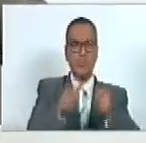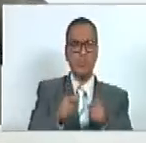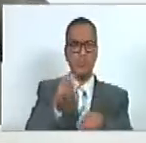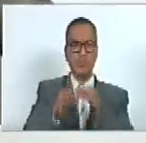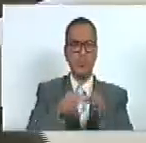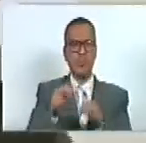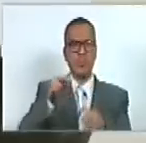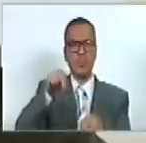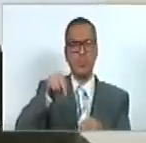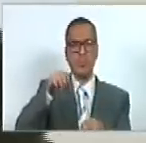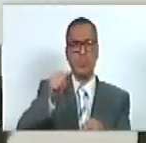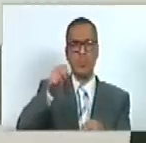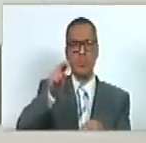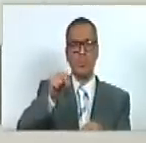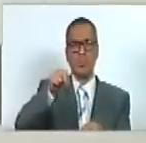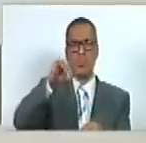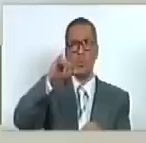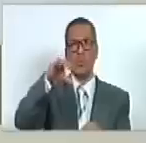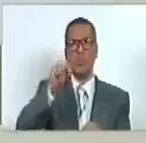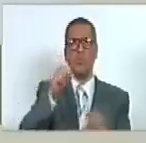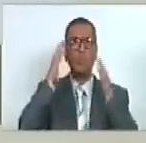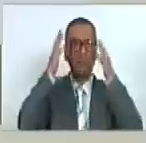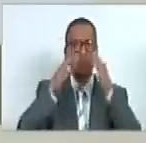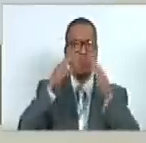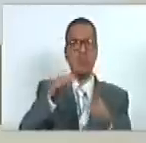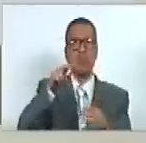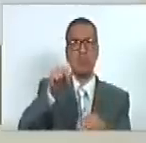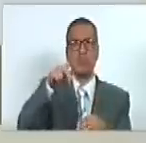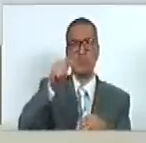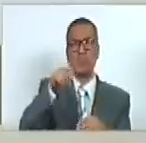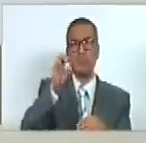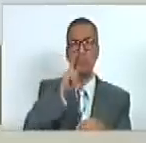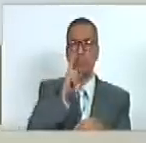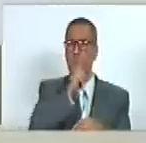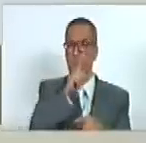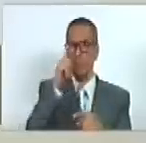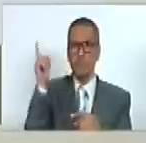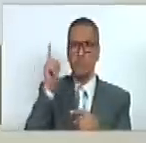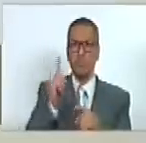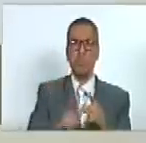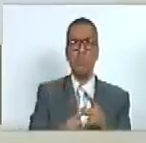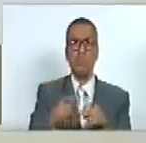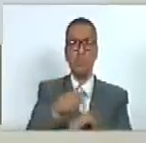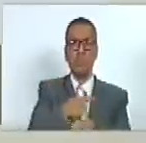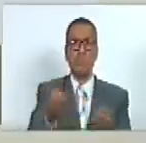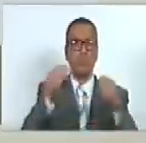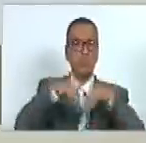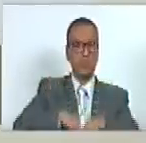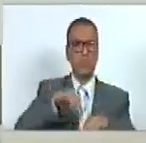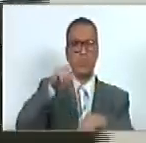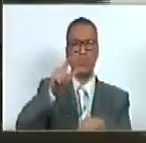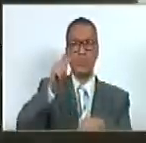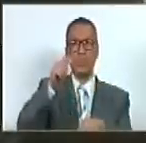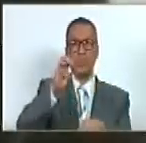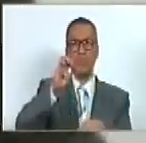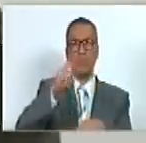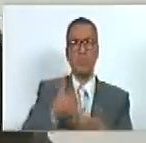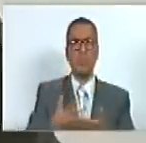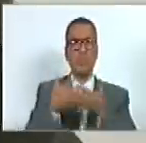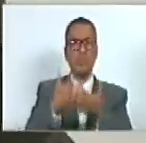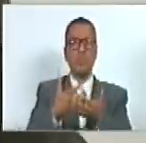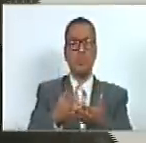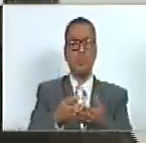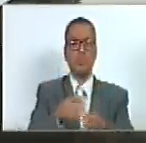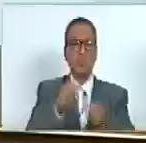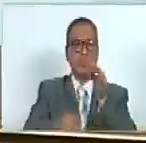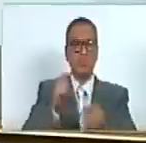procurador de Narnia. Y de inmediato el asesor de Cristalex, procurador de Narnia, buscó acuerdo con Cristalex para entregarle el dinero y entregarle